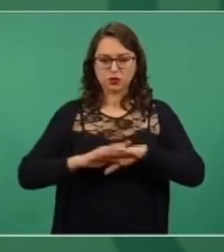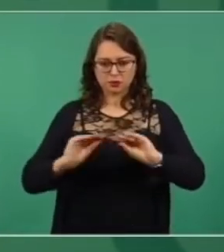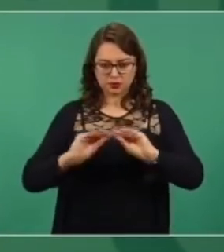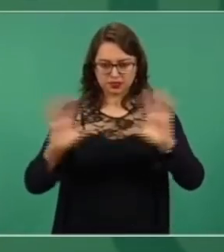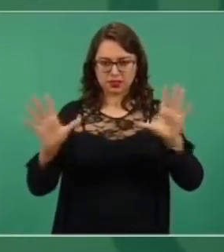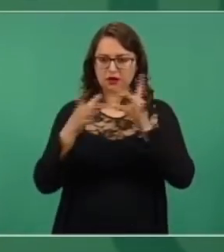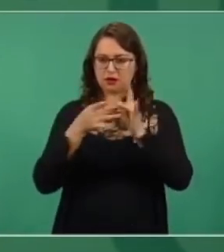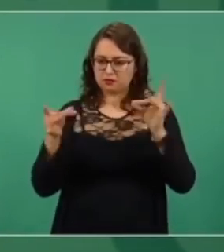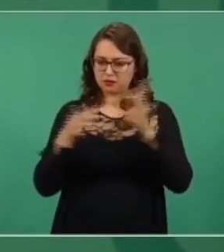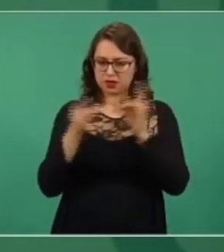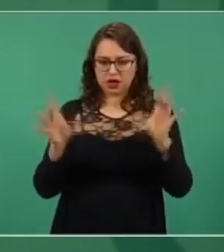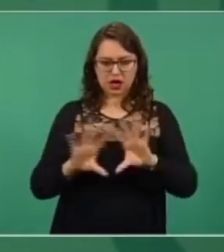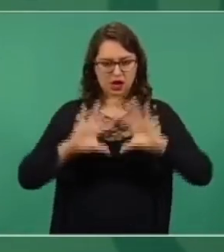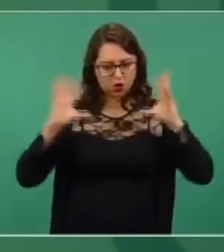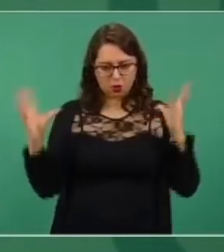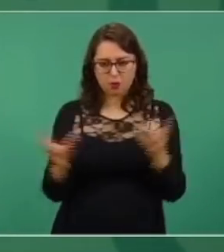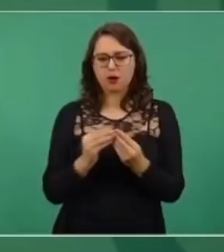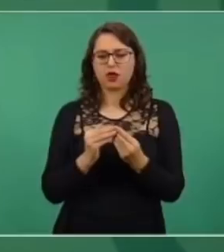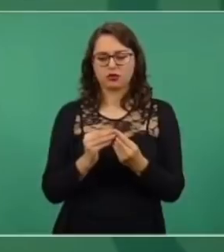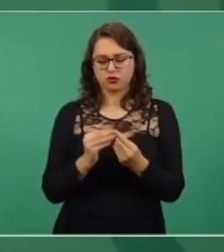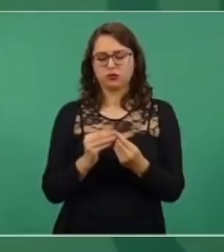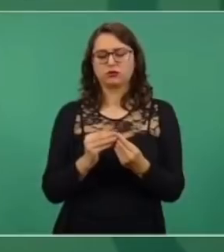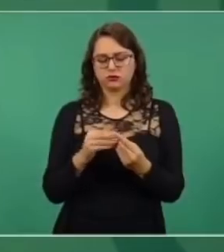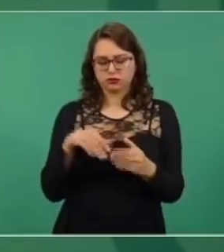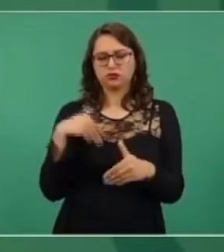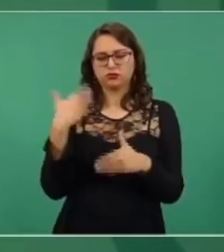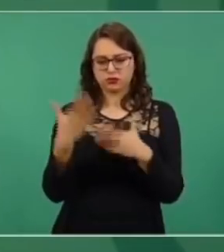para dar todos los